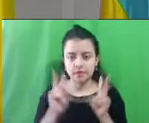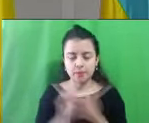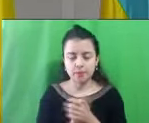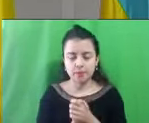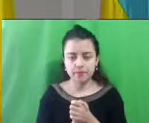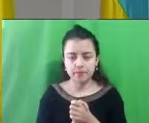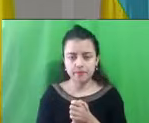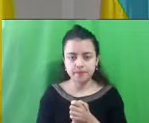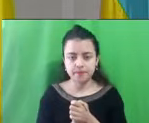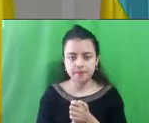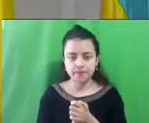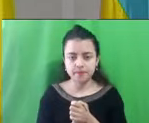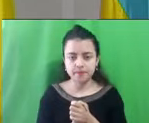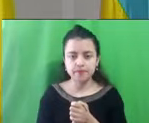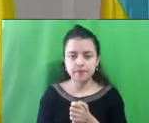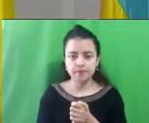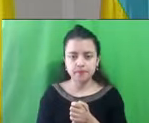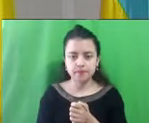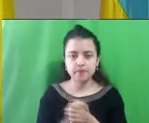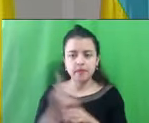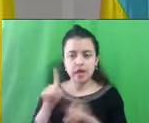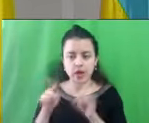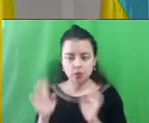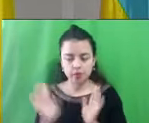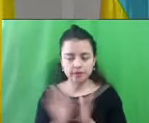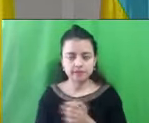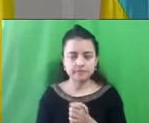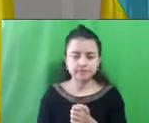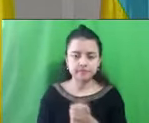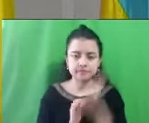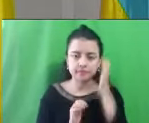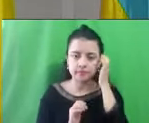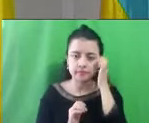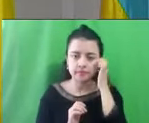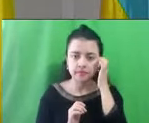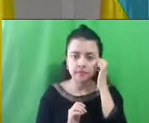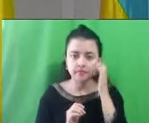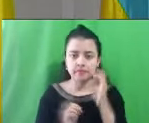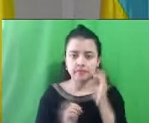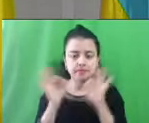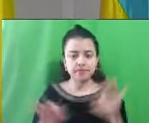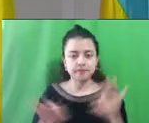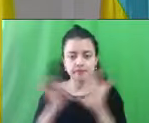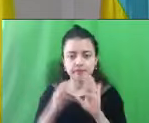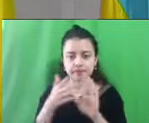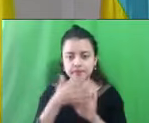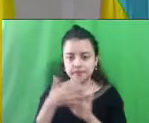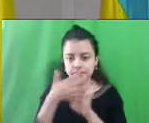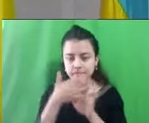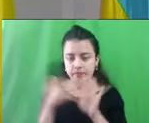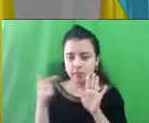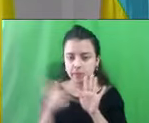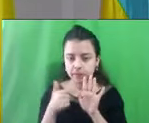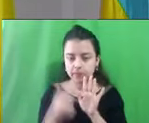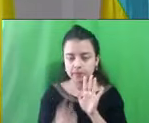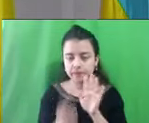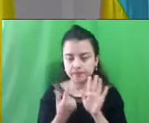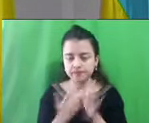que hagan en Facebook, daremos paso a algunas. Pero la garantía está en las del formulario. Y las que se dejen consignadas en el